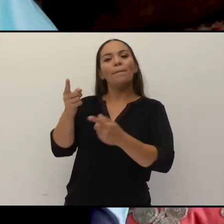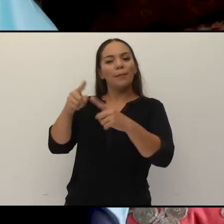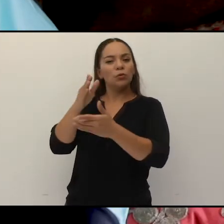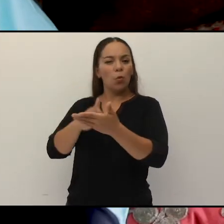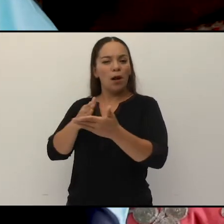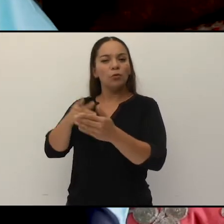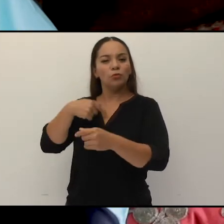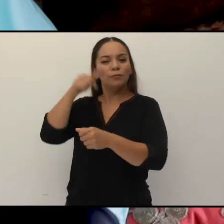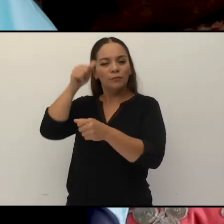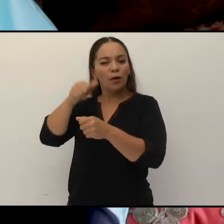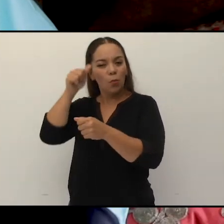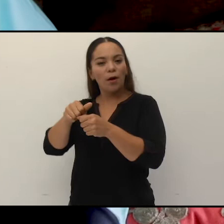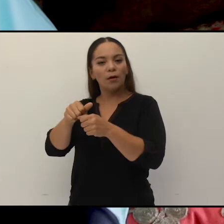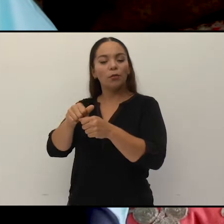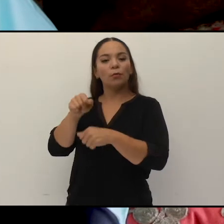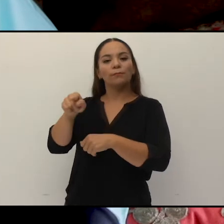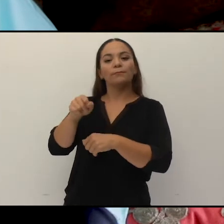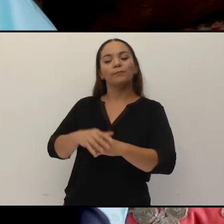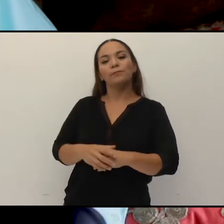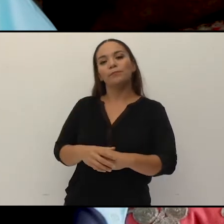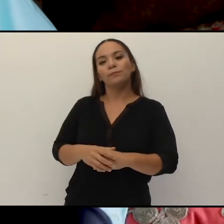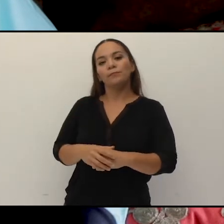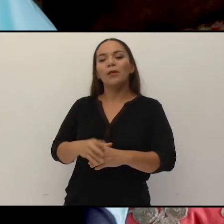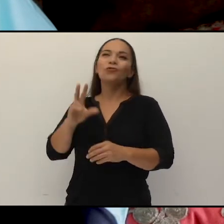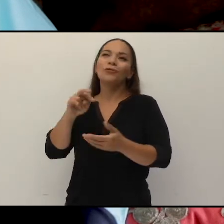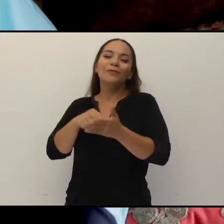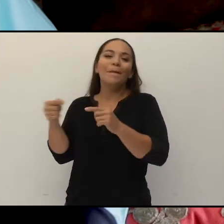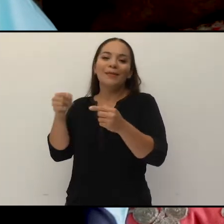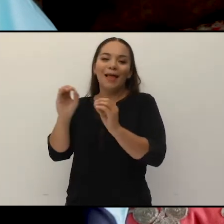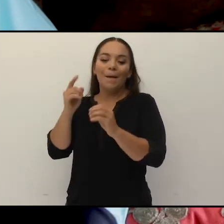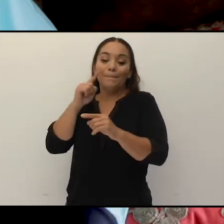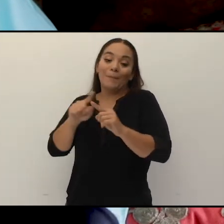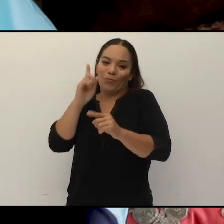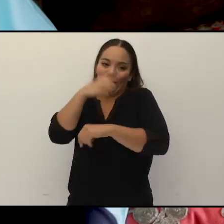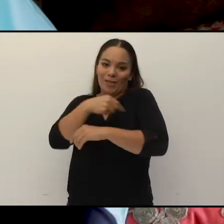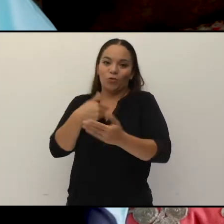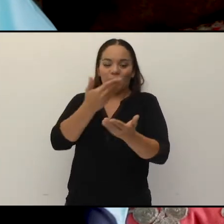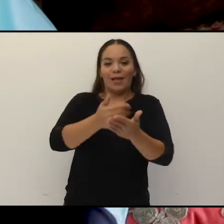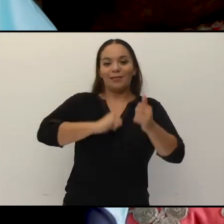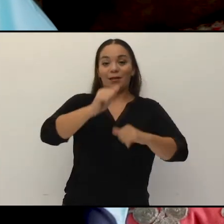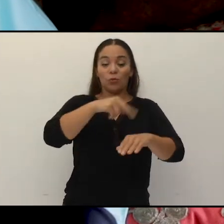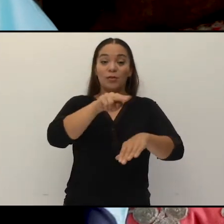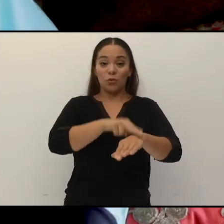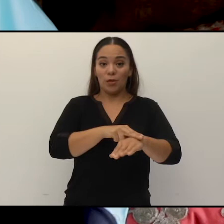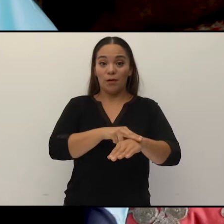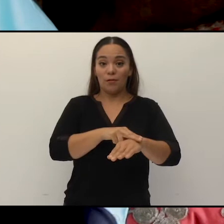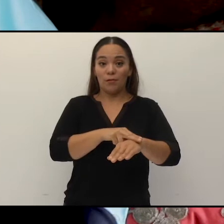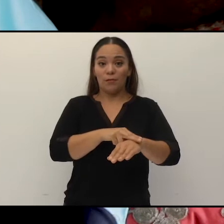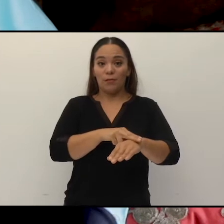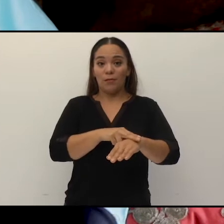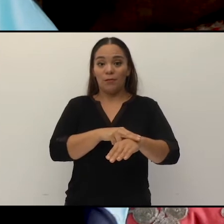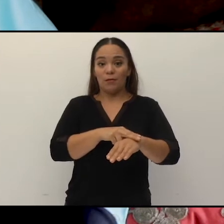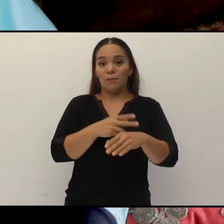ahí pasó una cosa que también hay que recordarla, no para enojarse, no para pelearse con nadie, pero yo llego al Teatro Nacional y la gente quiere